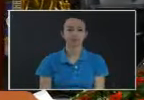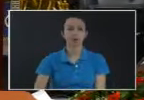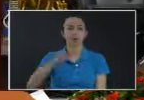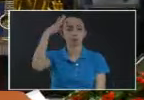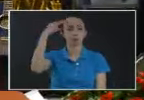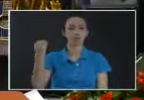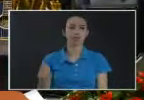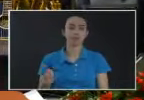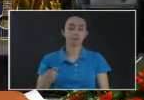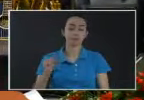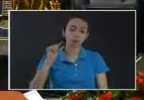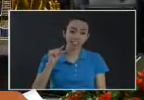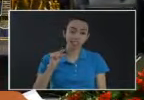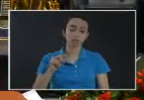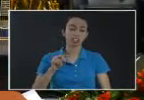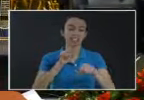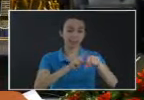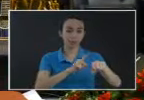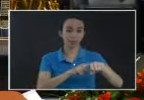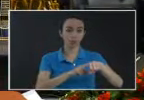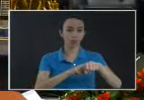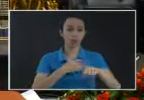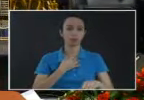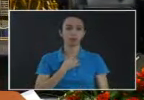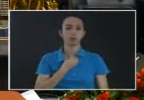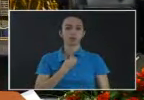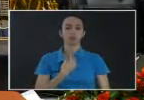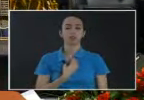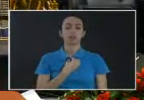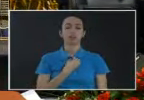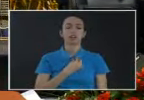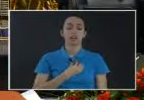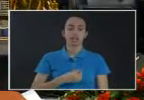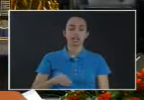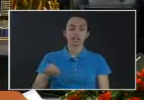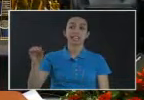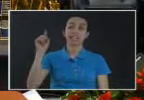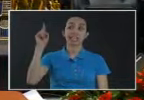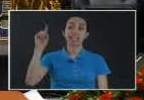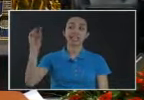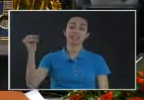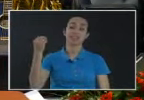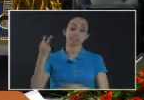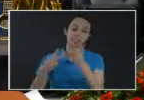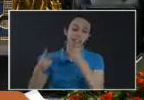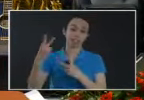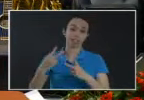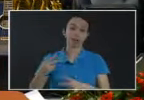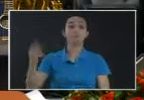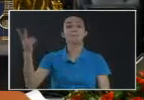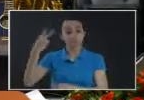porque dentro de muy poco tiempo, el que ha de venir vendrá y no tardará.